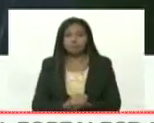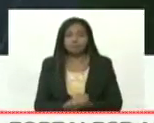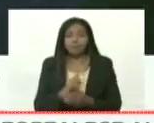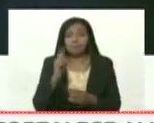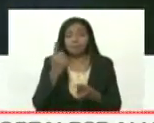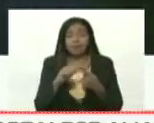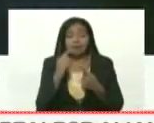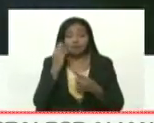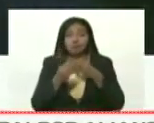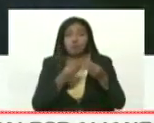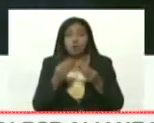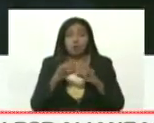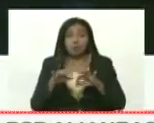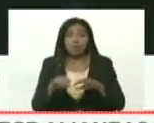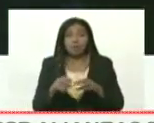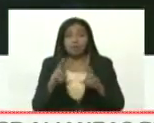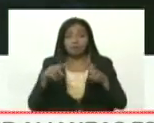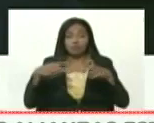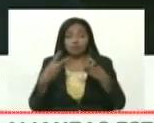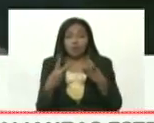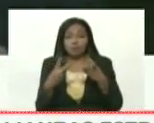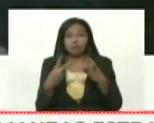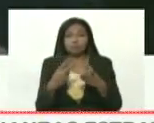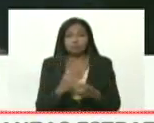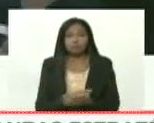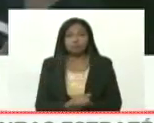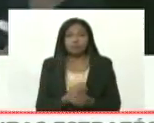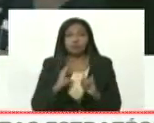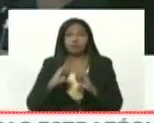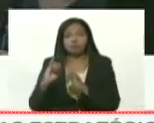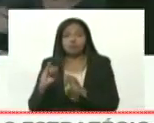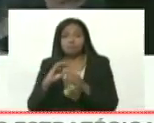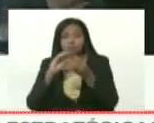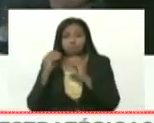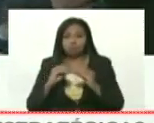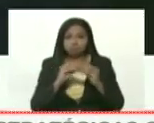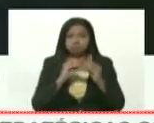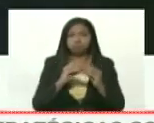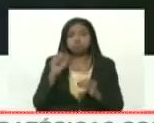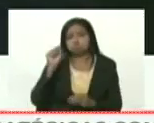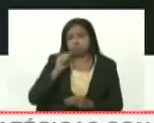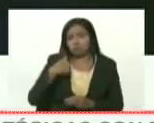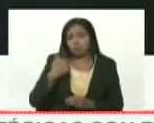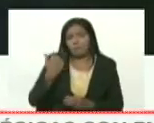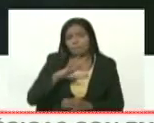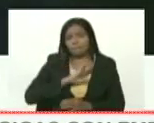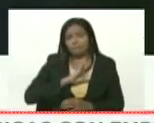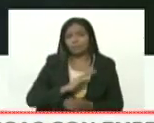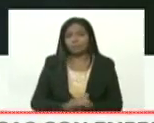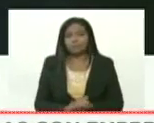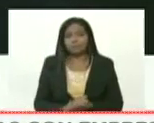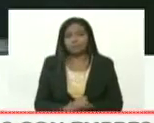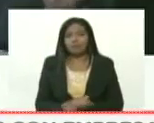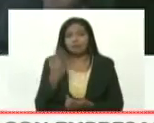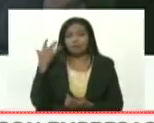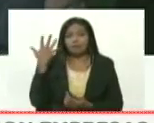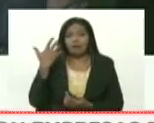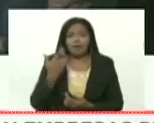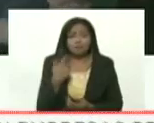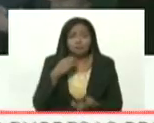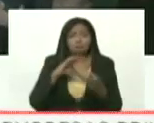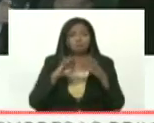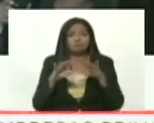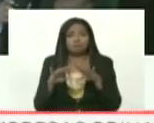Primera vez que armo una computadora así tan nueva. ¿Tú mismo la estás ensamblando? Sí, desde hace rato. Desde hace